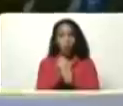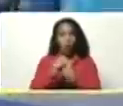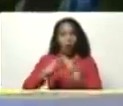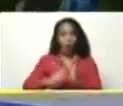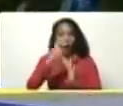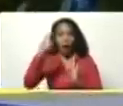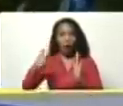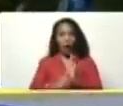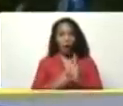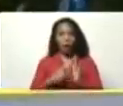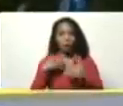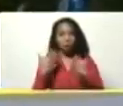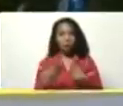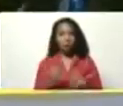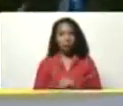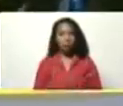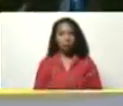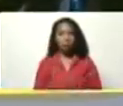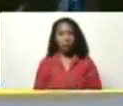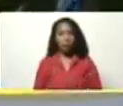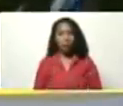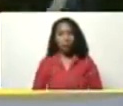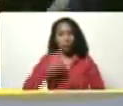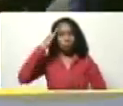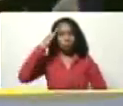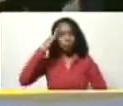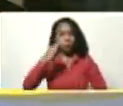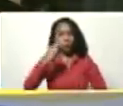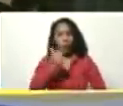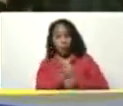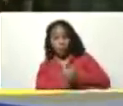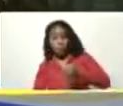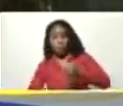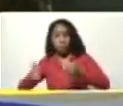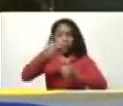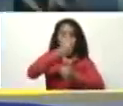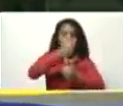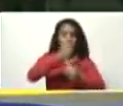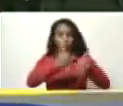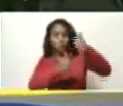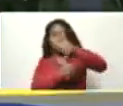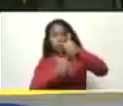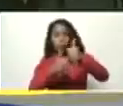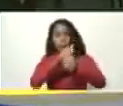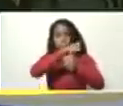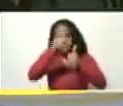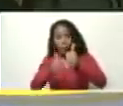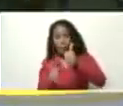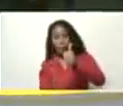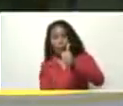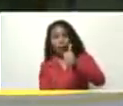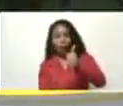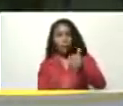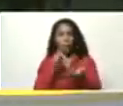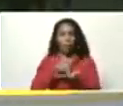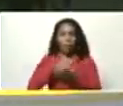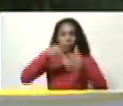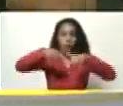generales y almirantes, comandantes de las regiones de defensa integral